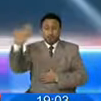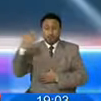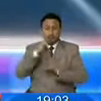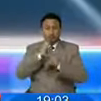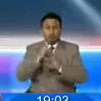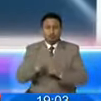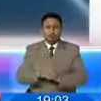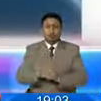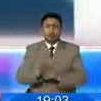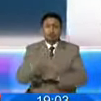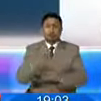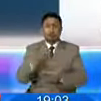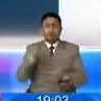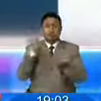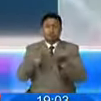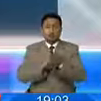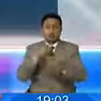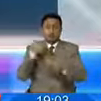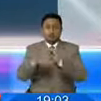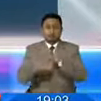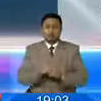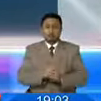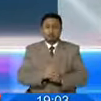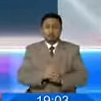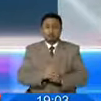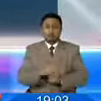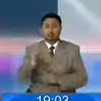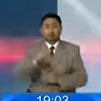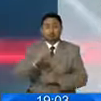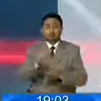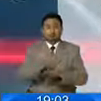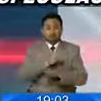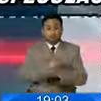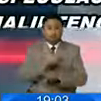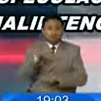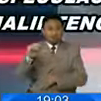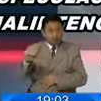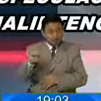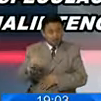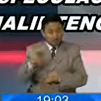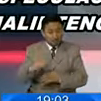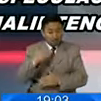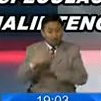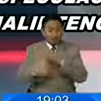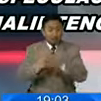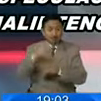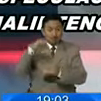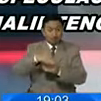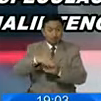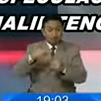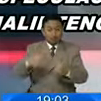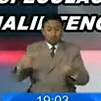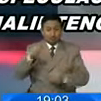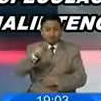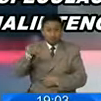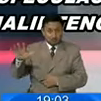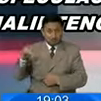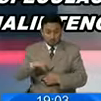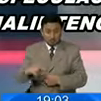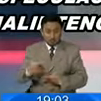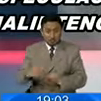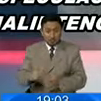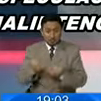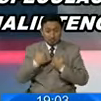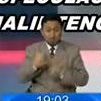un comunicado de prensa dijo: tal como habíamos anticipado y dentro de un proceso electoral adverso al oficialismo, la persecución política